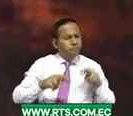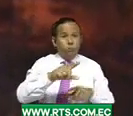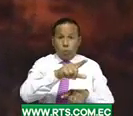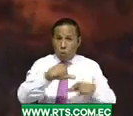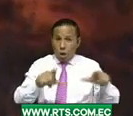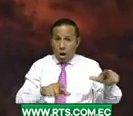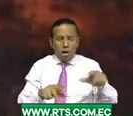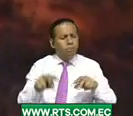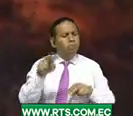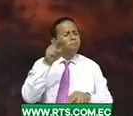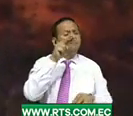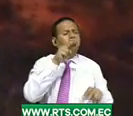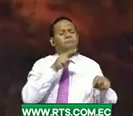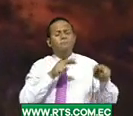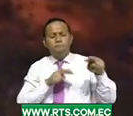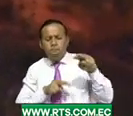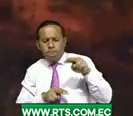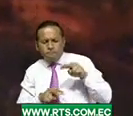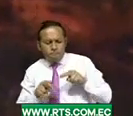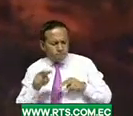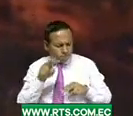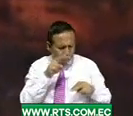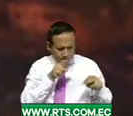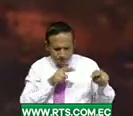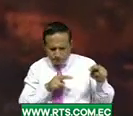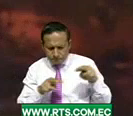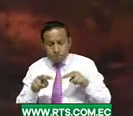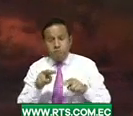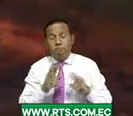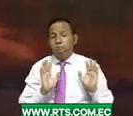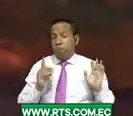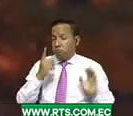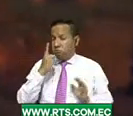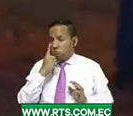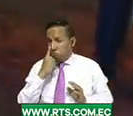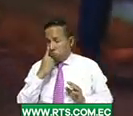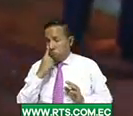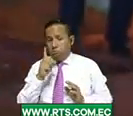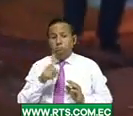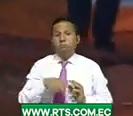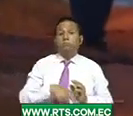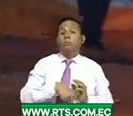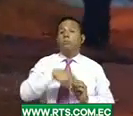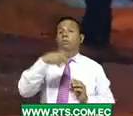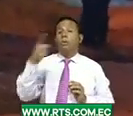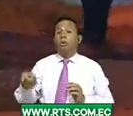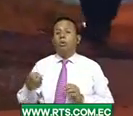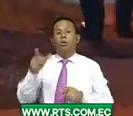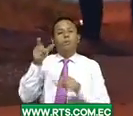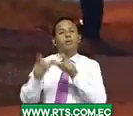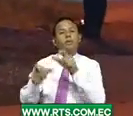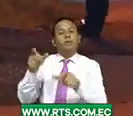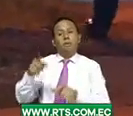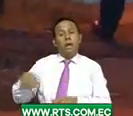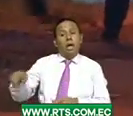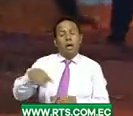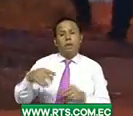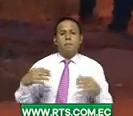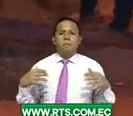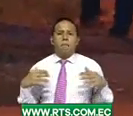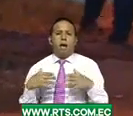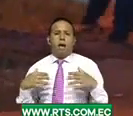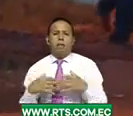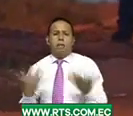también existen indicios balísticos en este lugar. Del otro lado también hay ciudadanos, igual están con temor por lo que